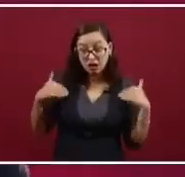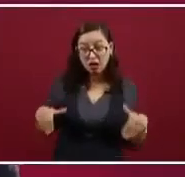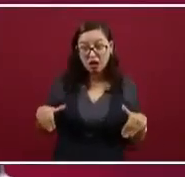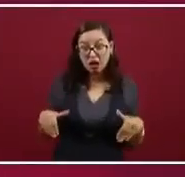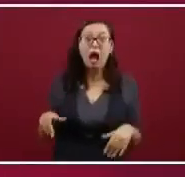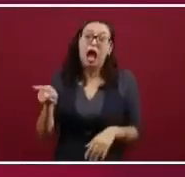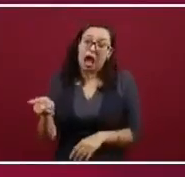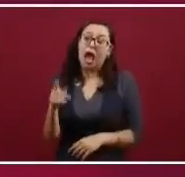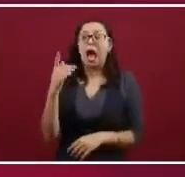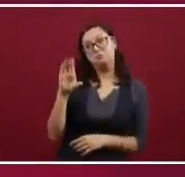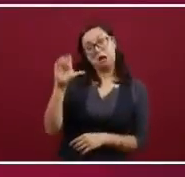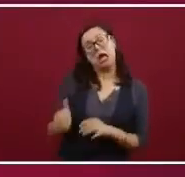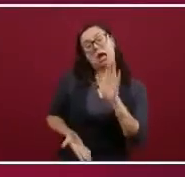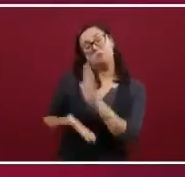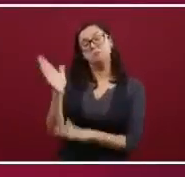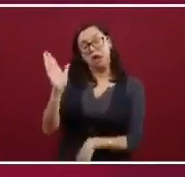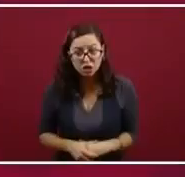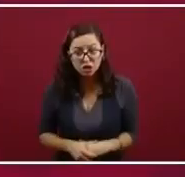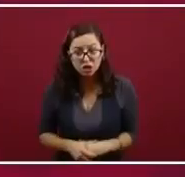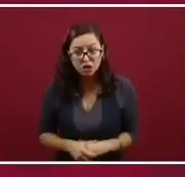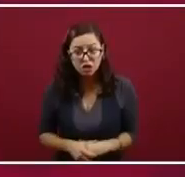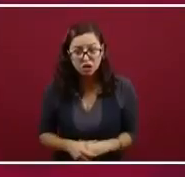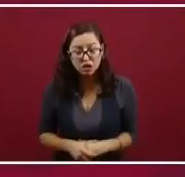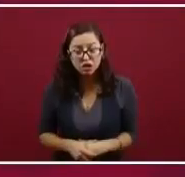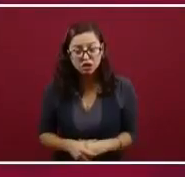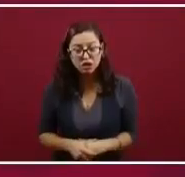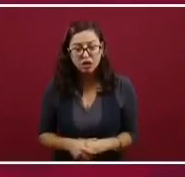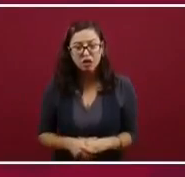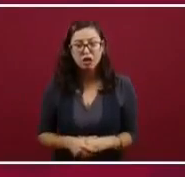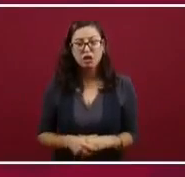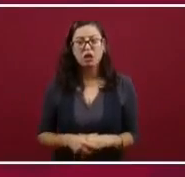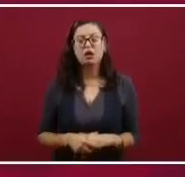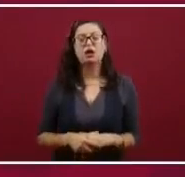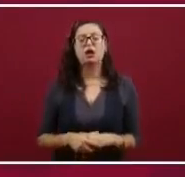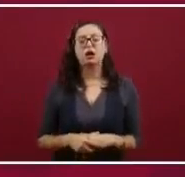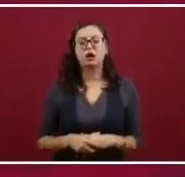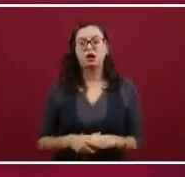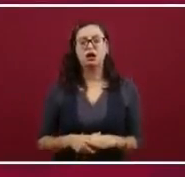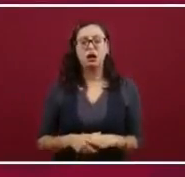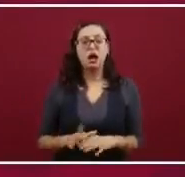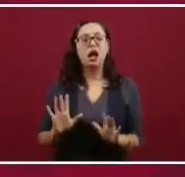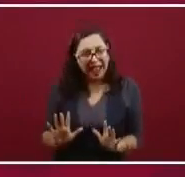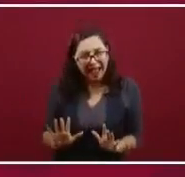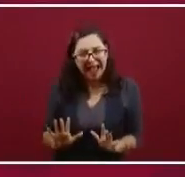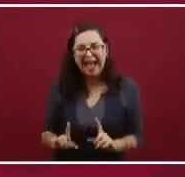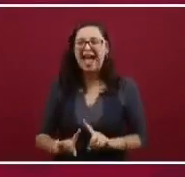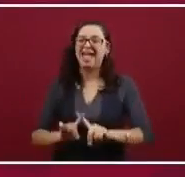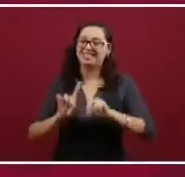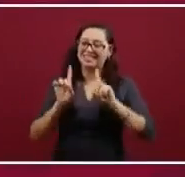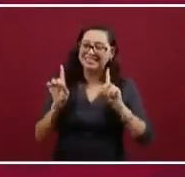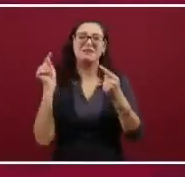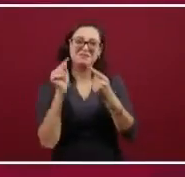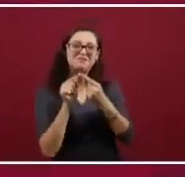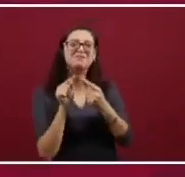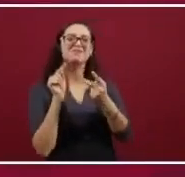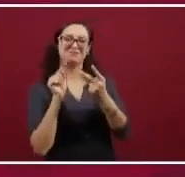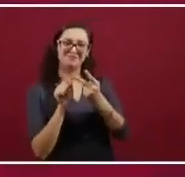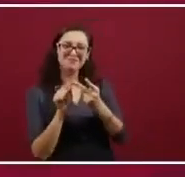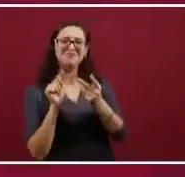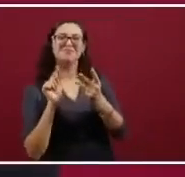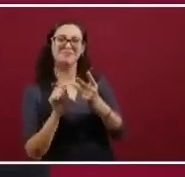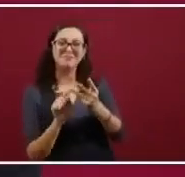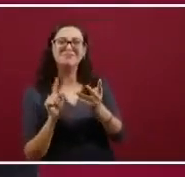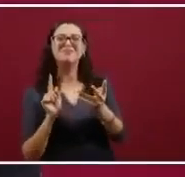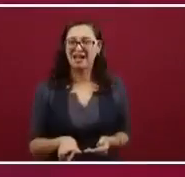Porque son becarios del Conacyt, ¿lo vamos a permitir? Sí, presidente. Ah, sí, si se justifica. Yo también quisiera que hubiese